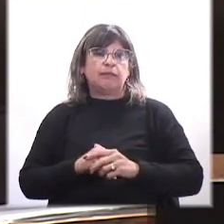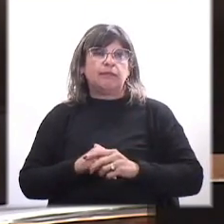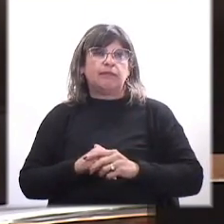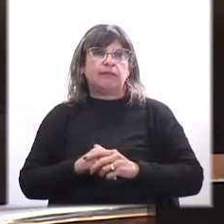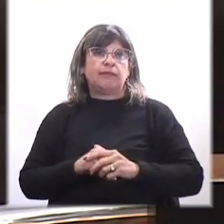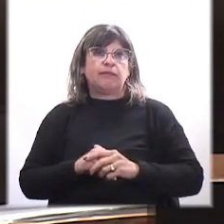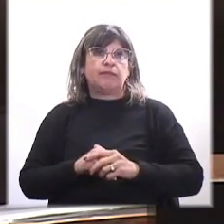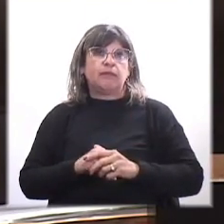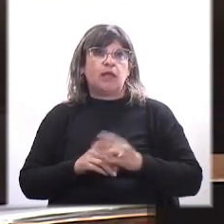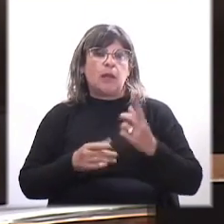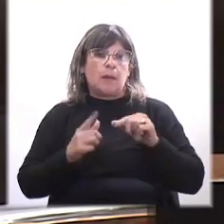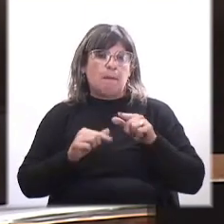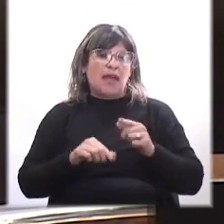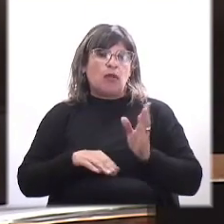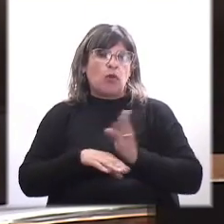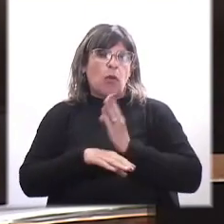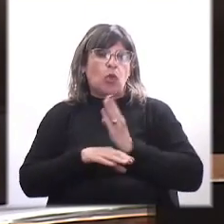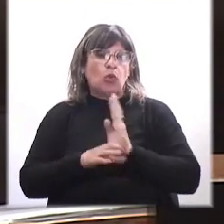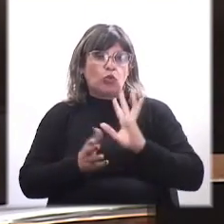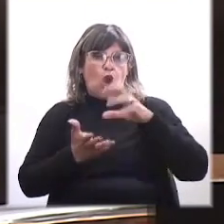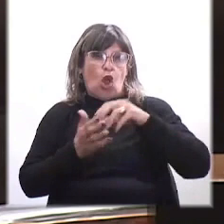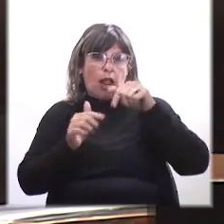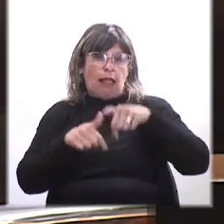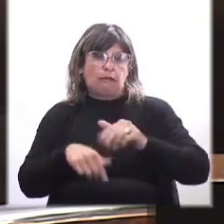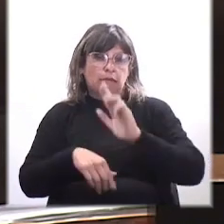para una producción local.